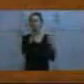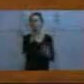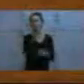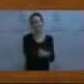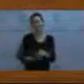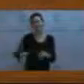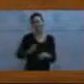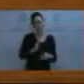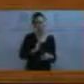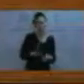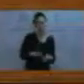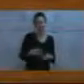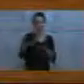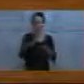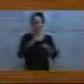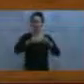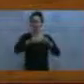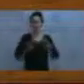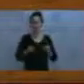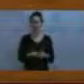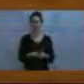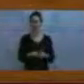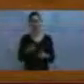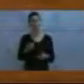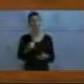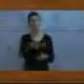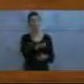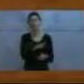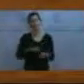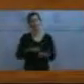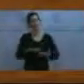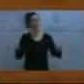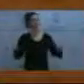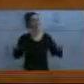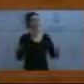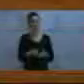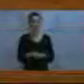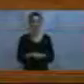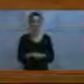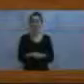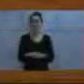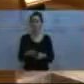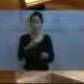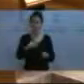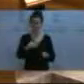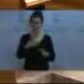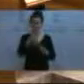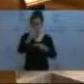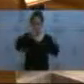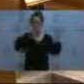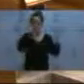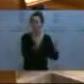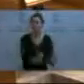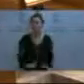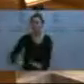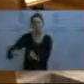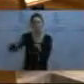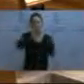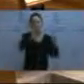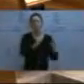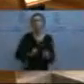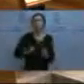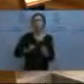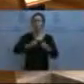de Asturias. Y, sinceramente, yo defender lo público a ultranza y porque sí,